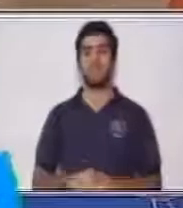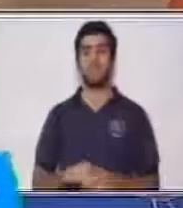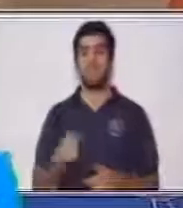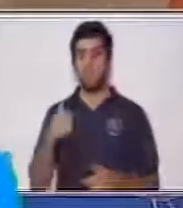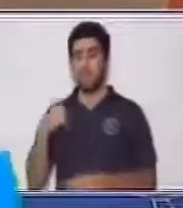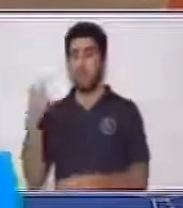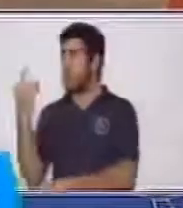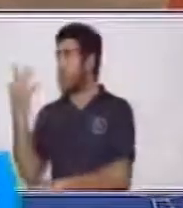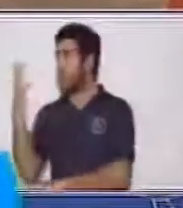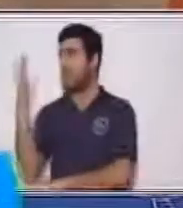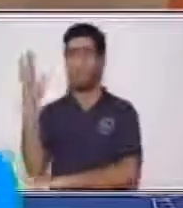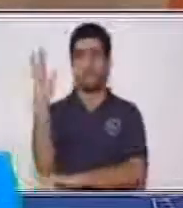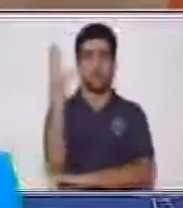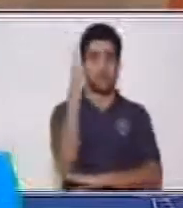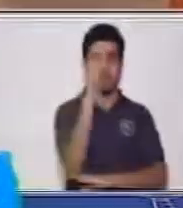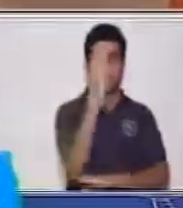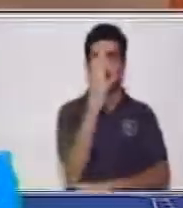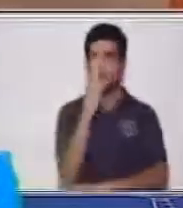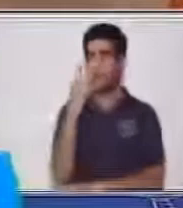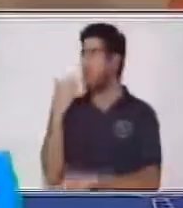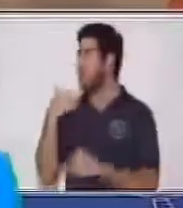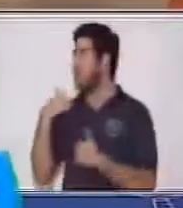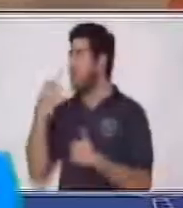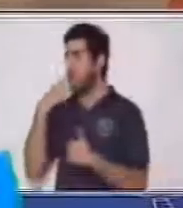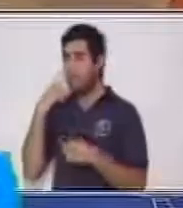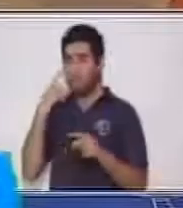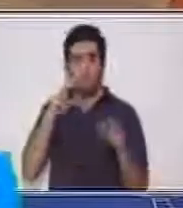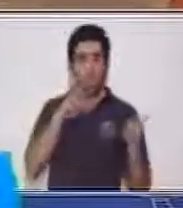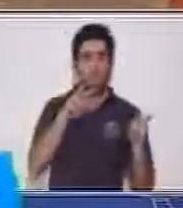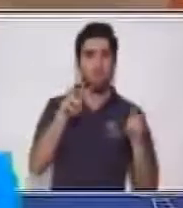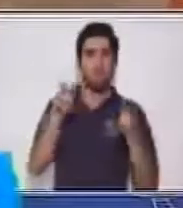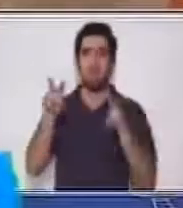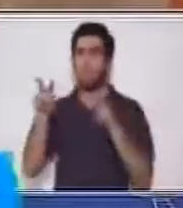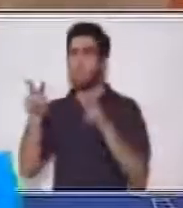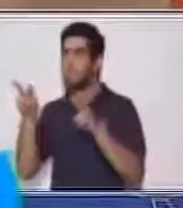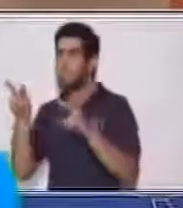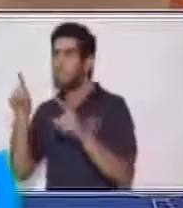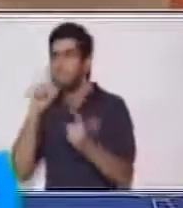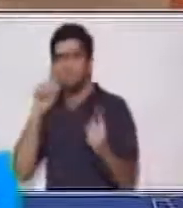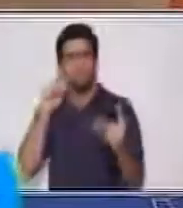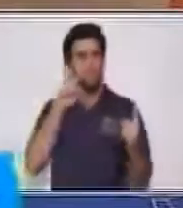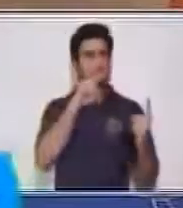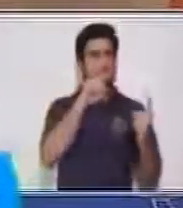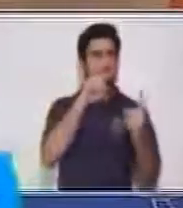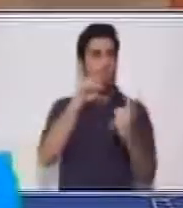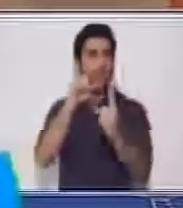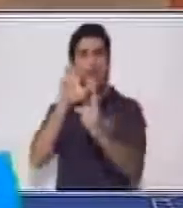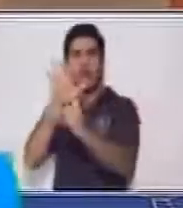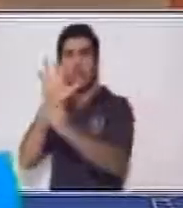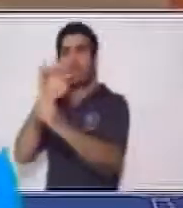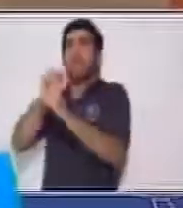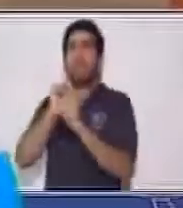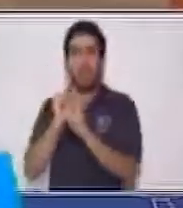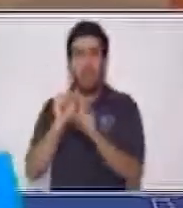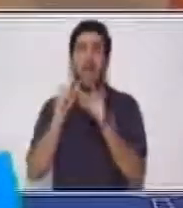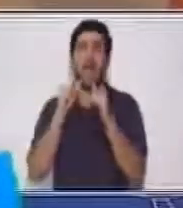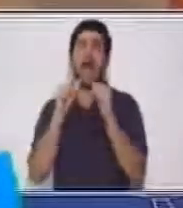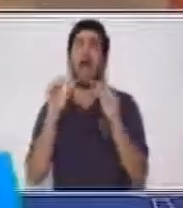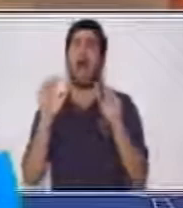Muy bien. Selva me encontré, en la selva me encontré un